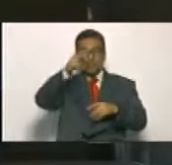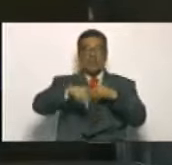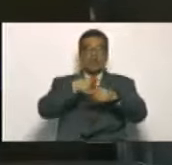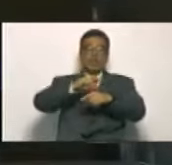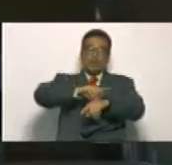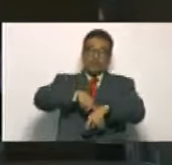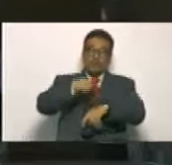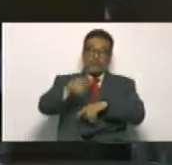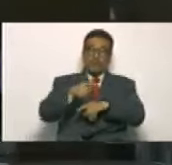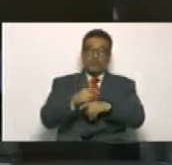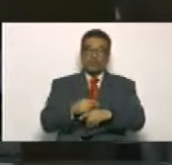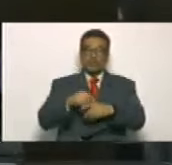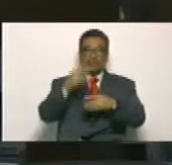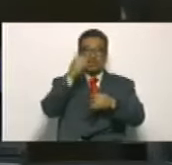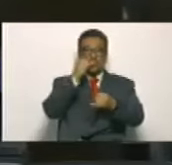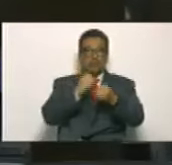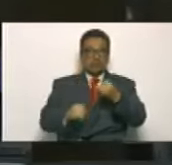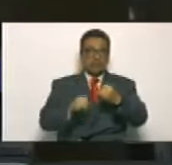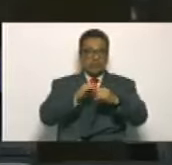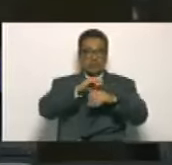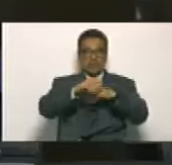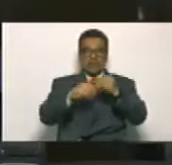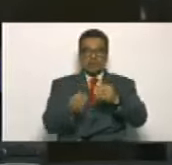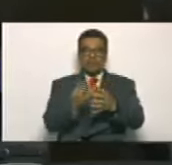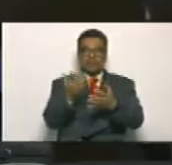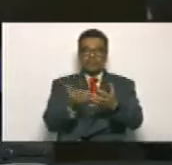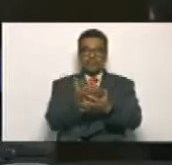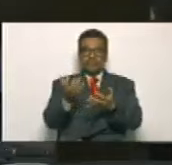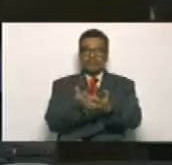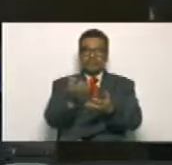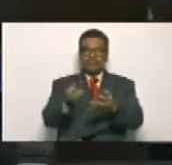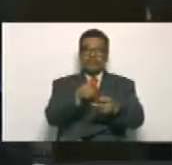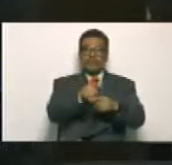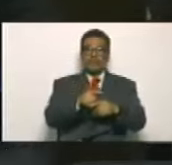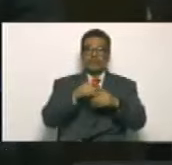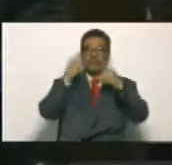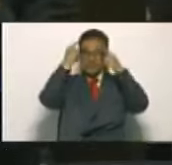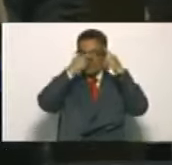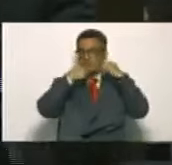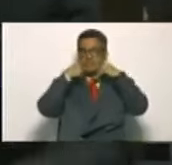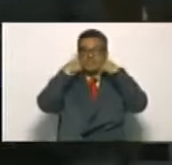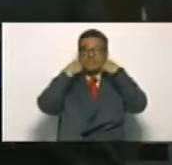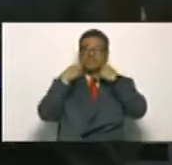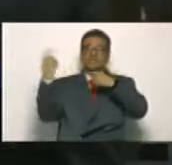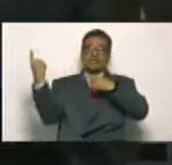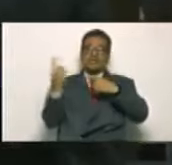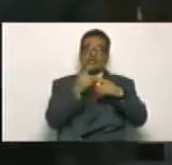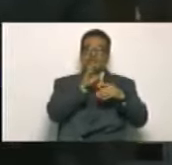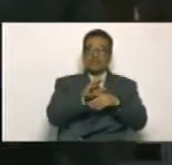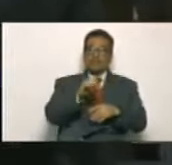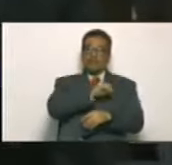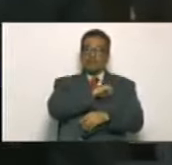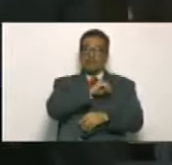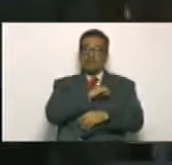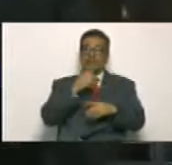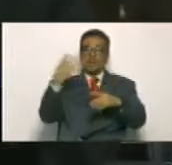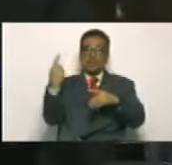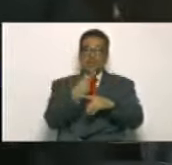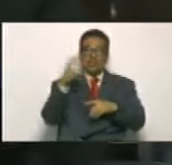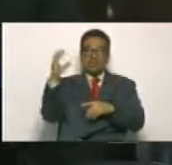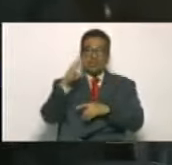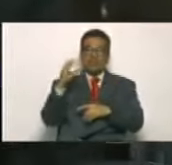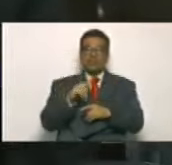posteriormente fue descuartizado su cuerpo, freída en aceite su cabeza y la trajeron como símbolo del terror a la entrada de